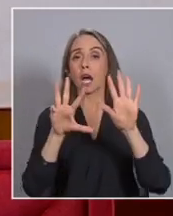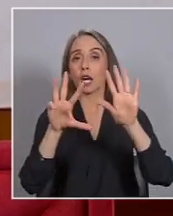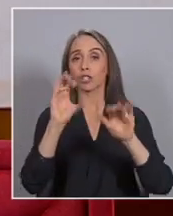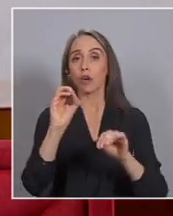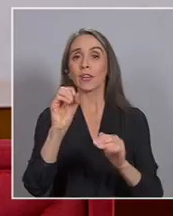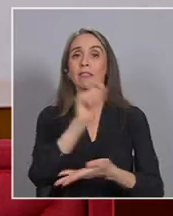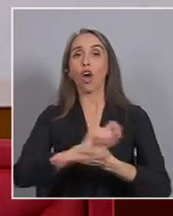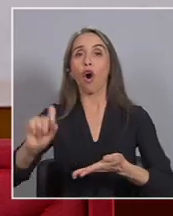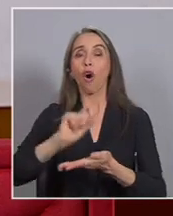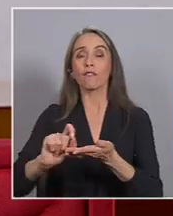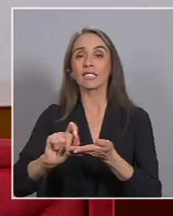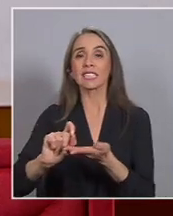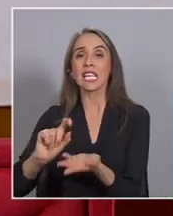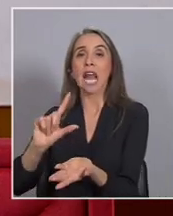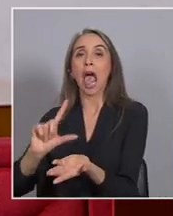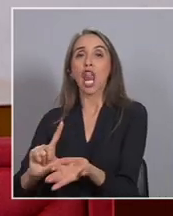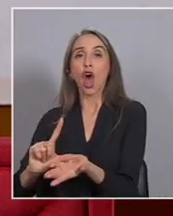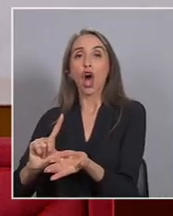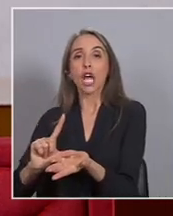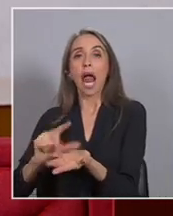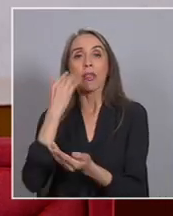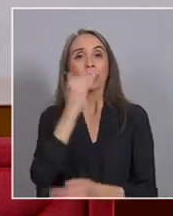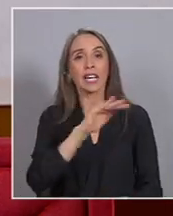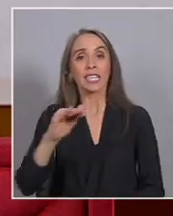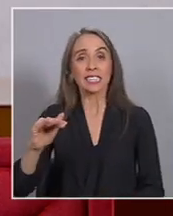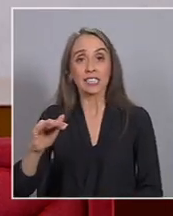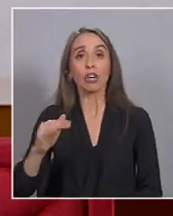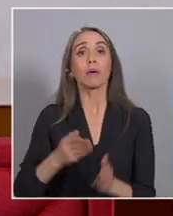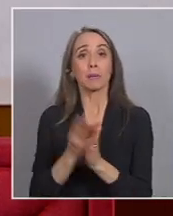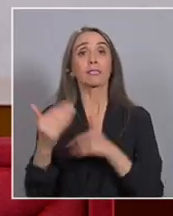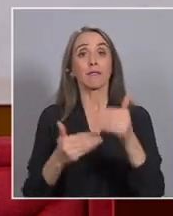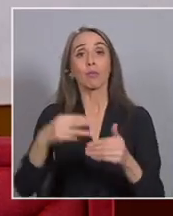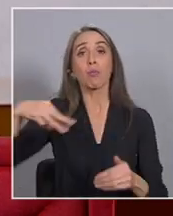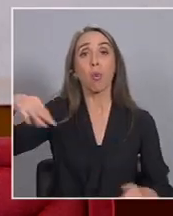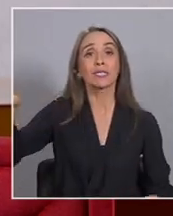90 oficinas locales de la niñez que hoy ya están en funcionamiento.